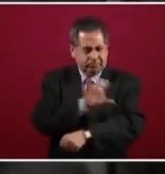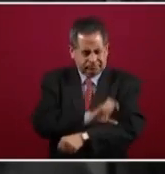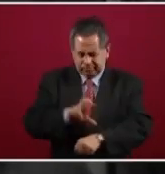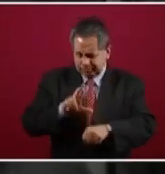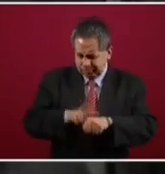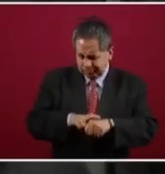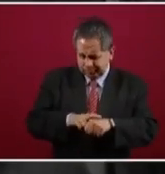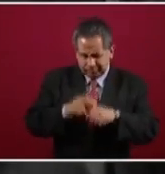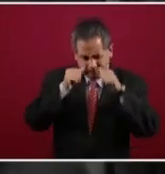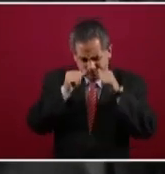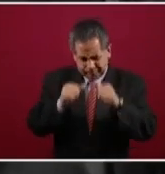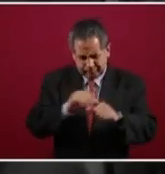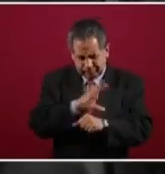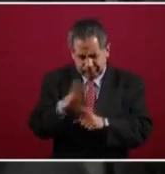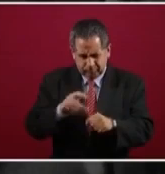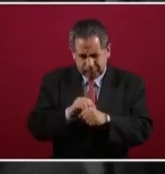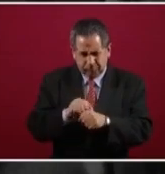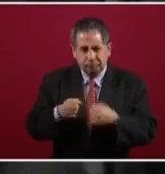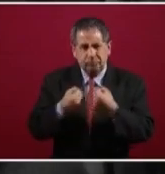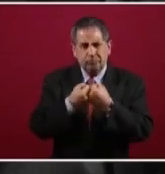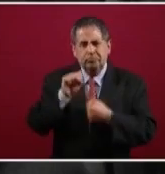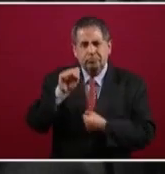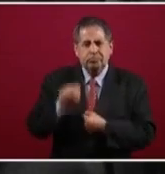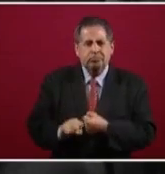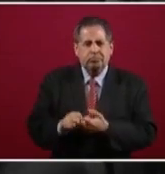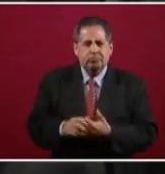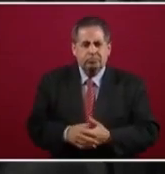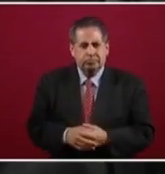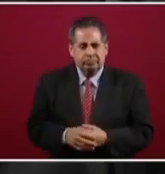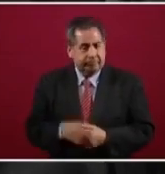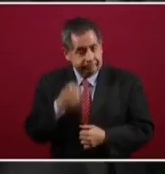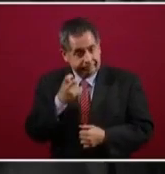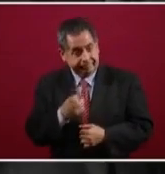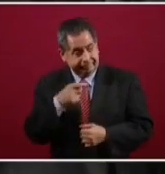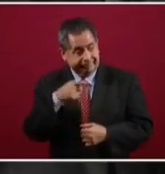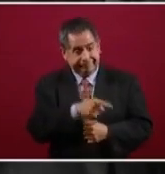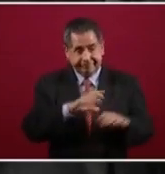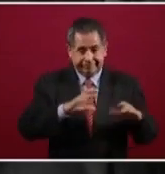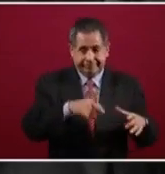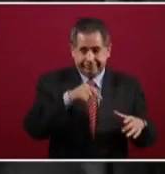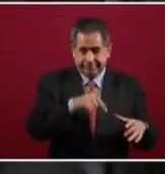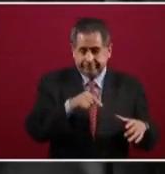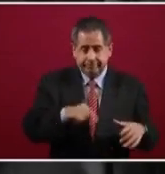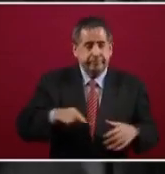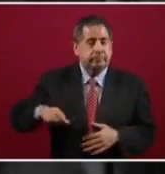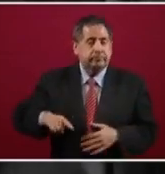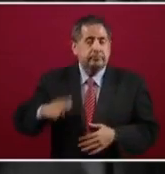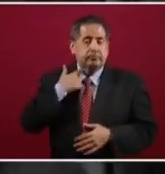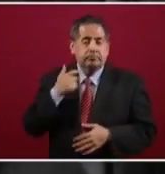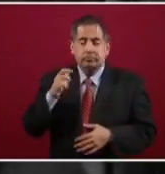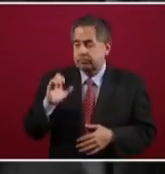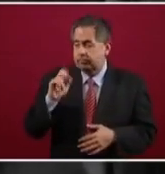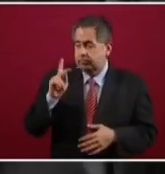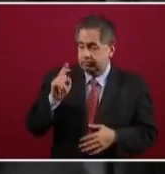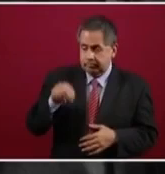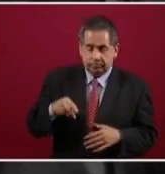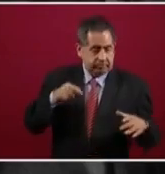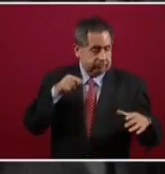Coordinación de Atención Integral a la Frontera Sur. Este organismo, creado por el gobierno de Peña Nieto,